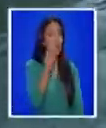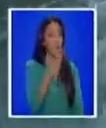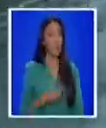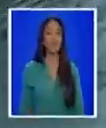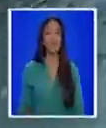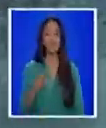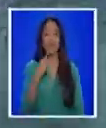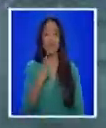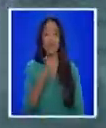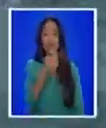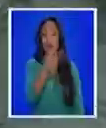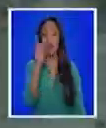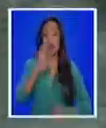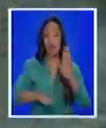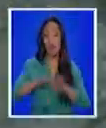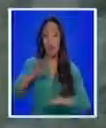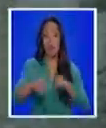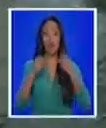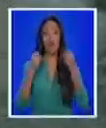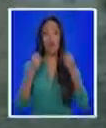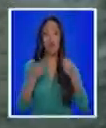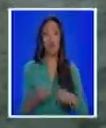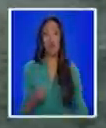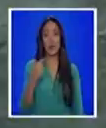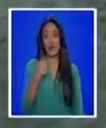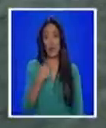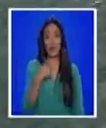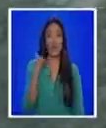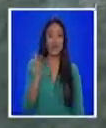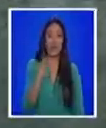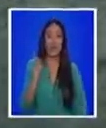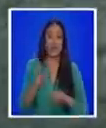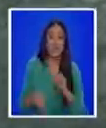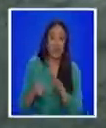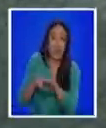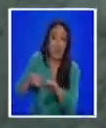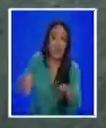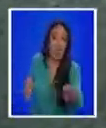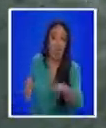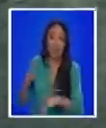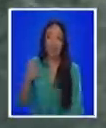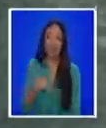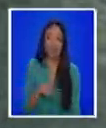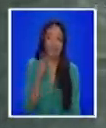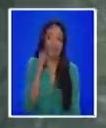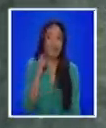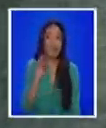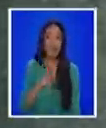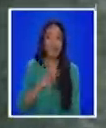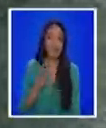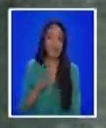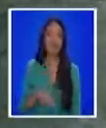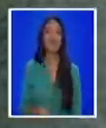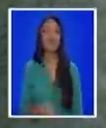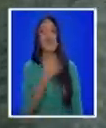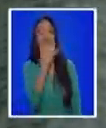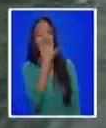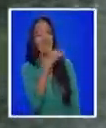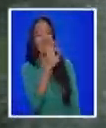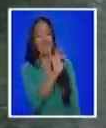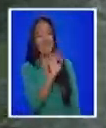digo a ellos que pedalen fuerte, pero si fuese yo creo que estaría de última. Bueno, se viene justamente por el